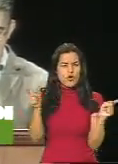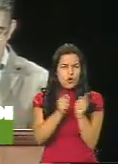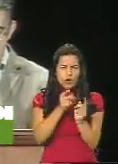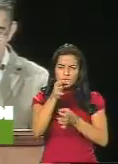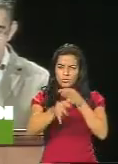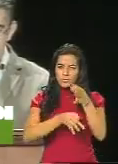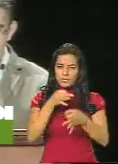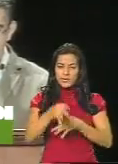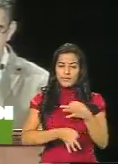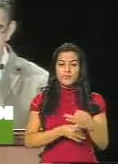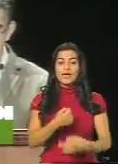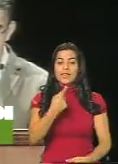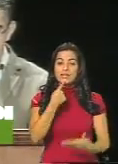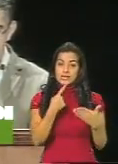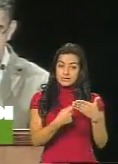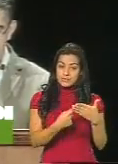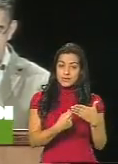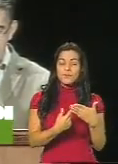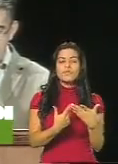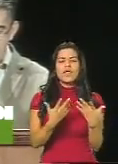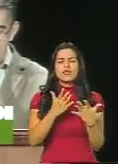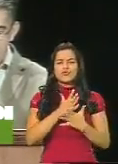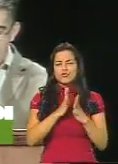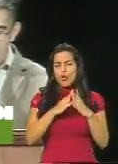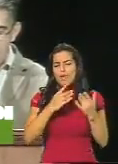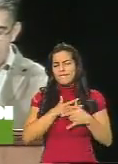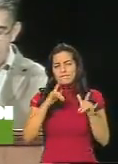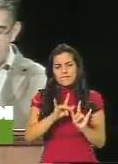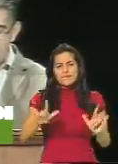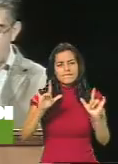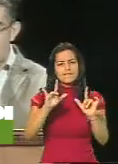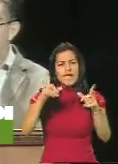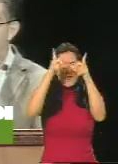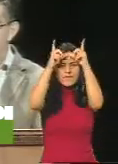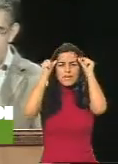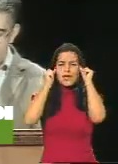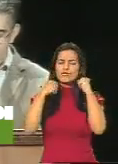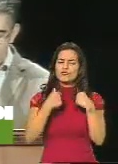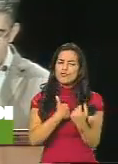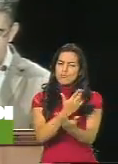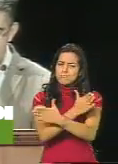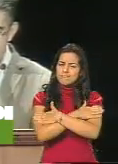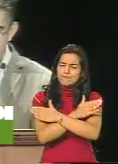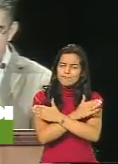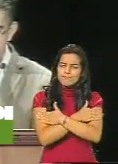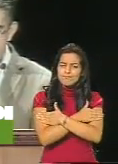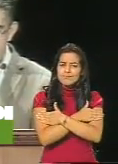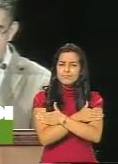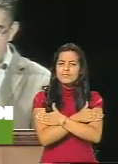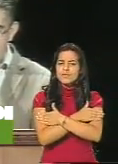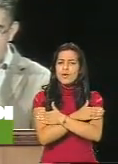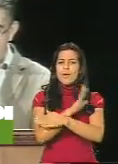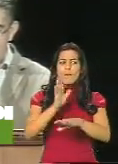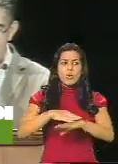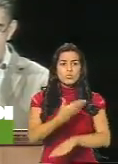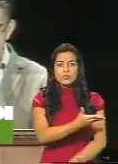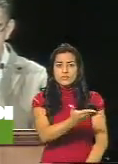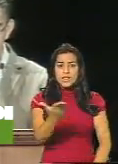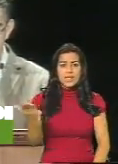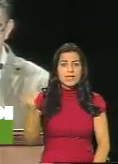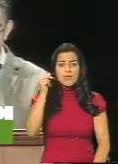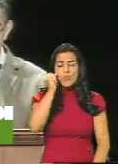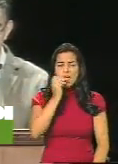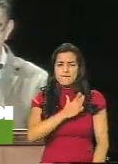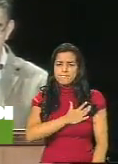palabras. A mis queridas enfermeras, vaya un infinito reconocimiento por su patriótica